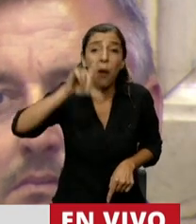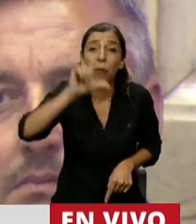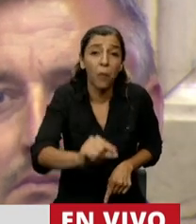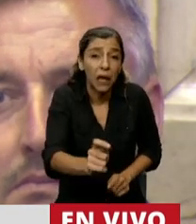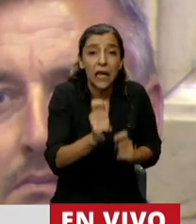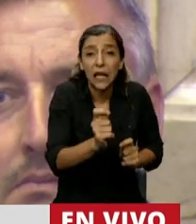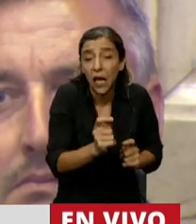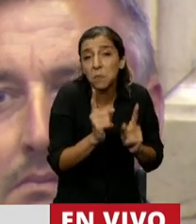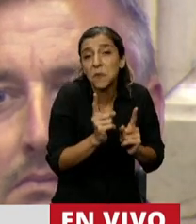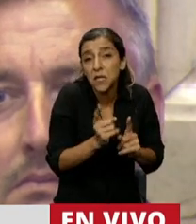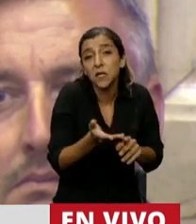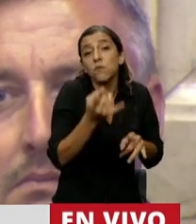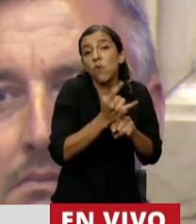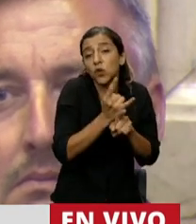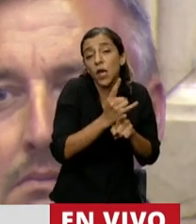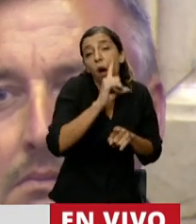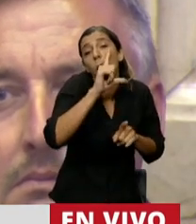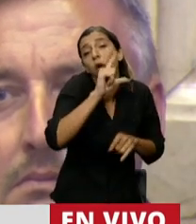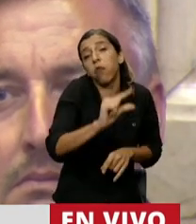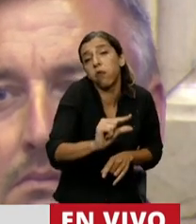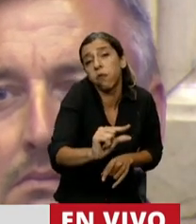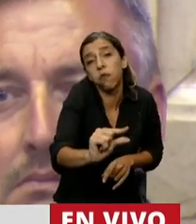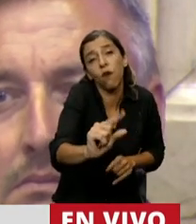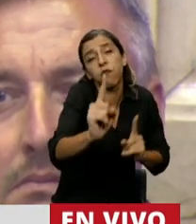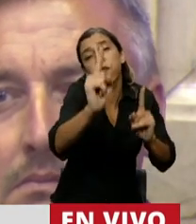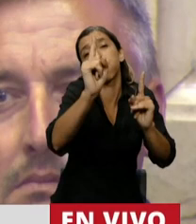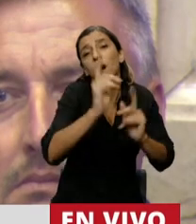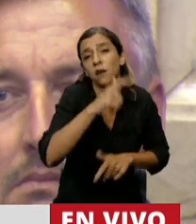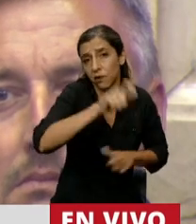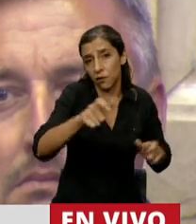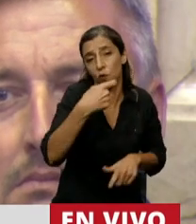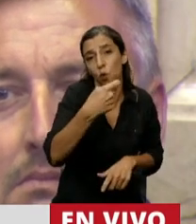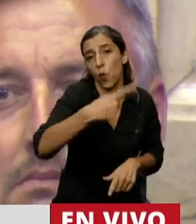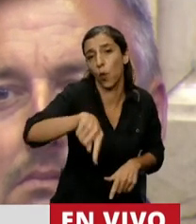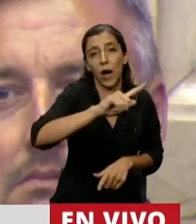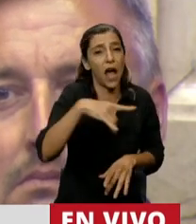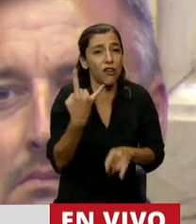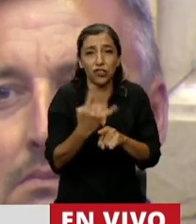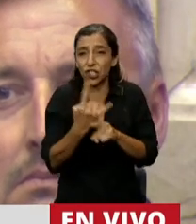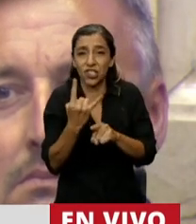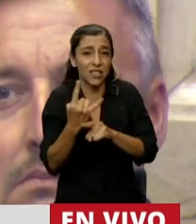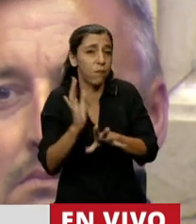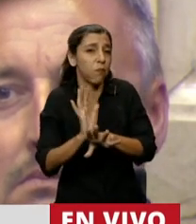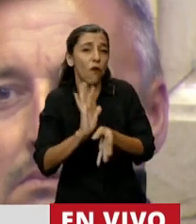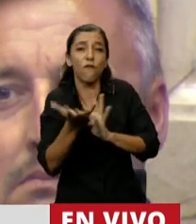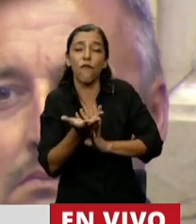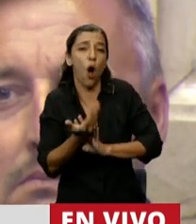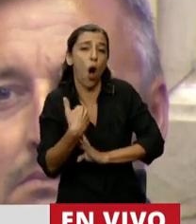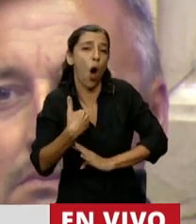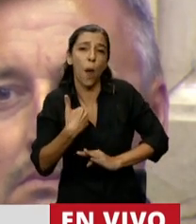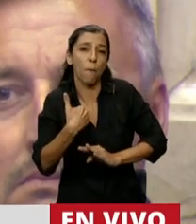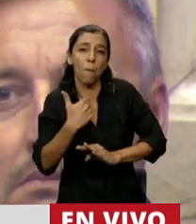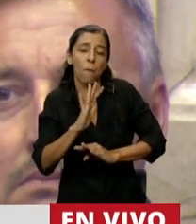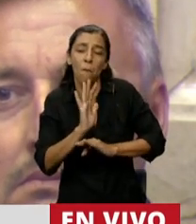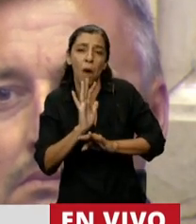jubilados. Es una constante del kirchnerismo el desprecio por los jubilados. El problema que tiene el